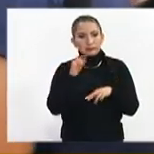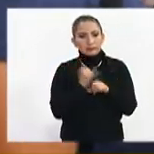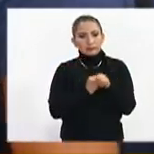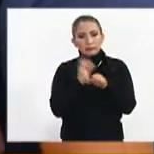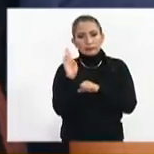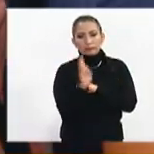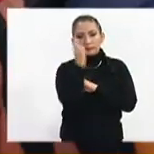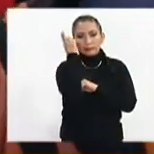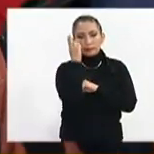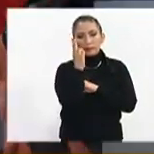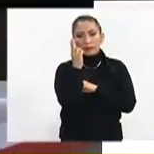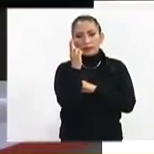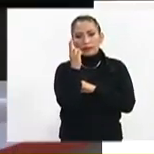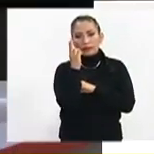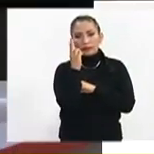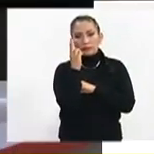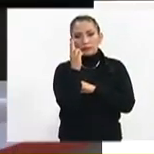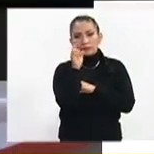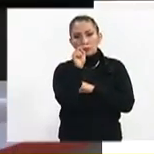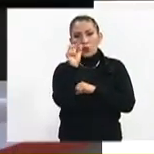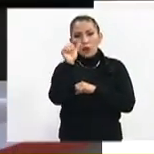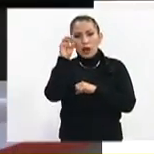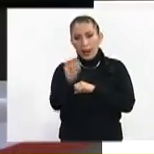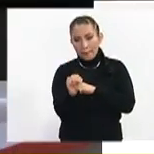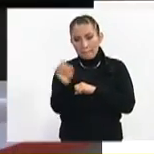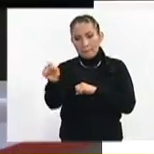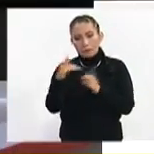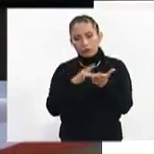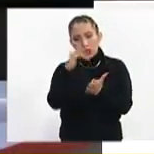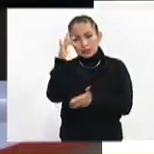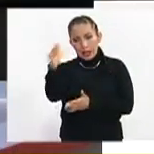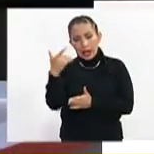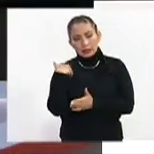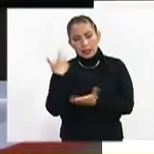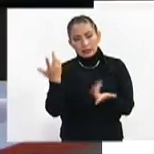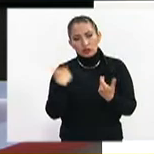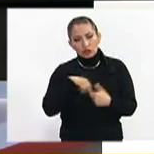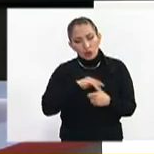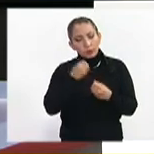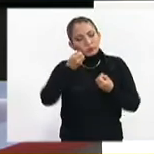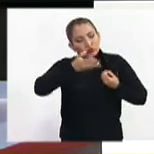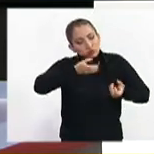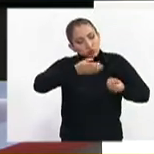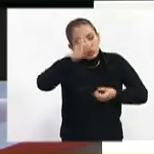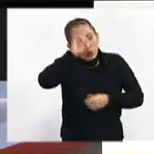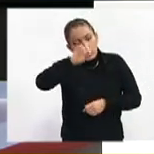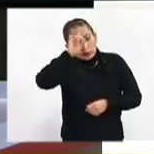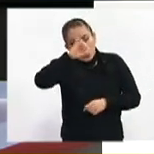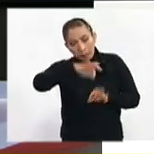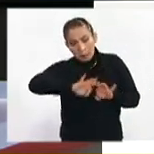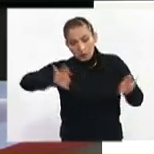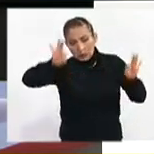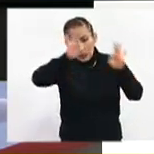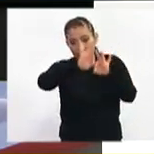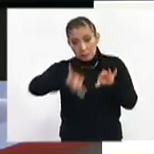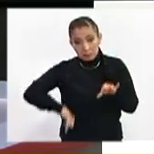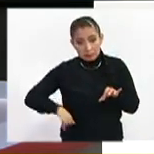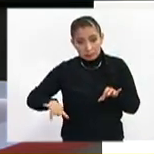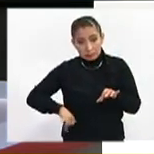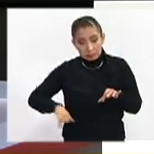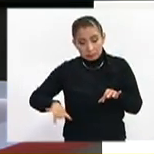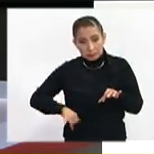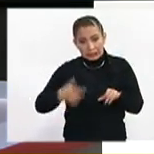de la Universidad Autónoma Metropolitana, Alicia Solini. Muchísimas gracias por estar con nosotros, compartirnos estas recomendaciones muy importantes, muy